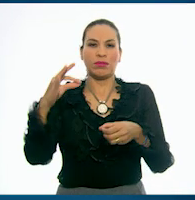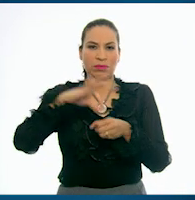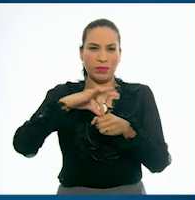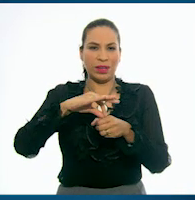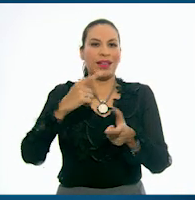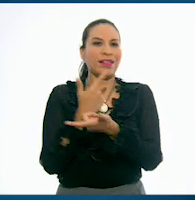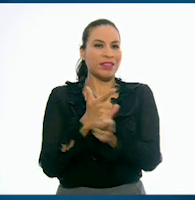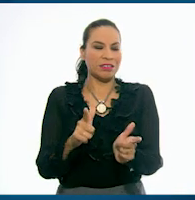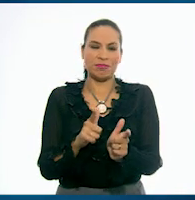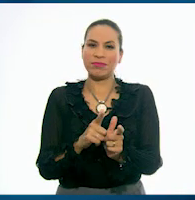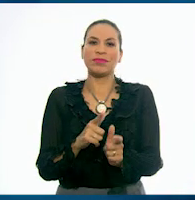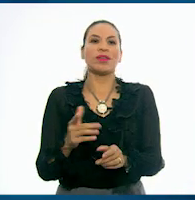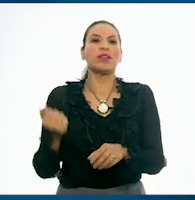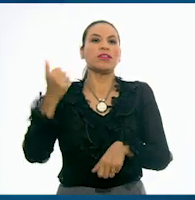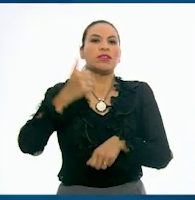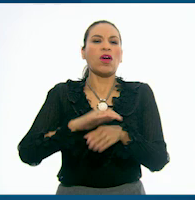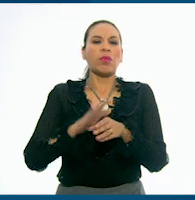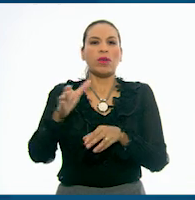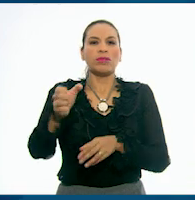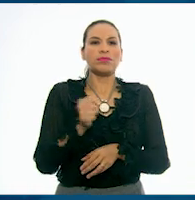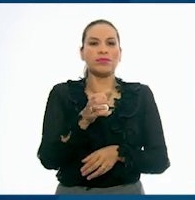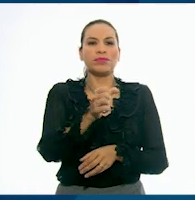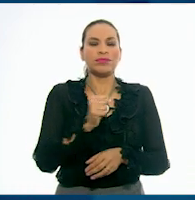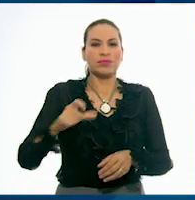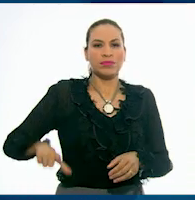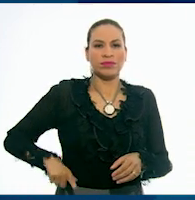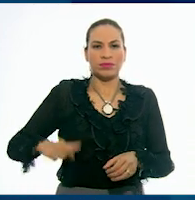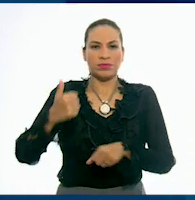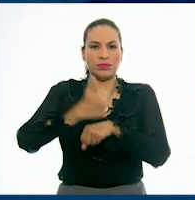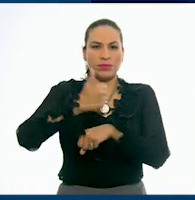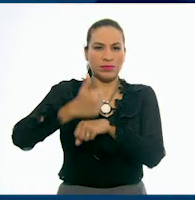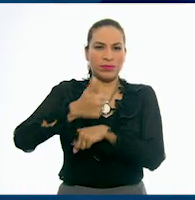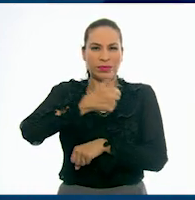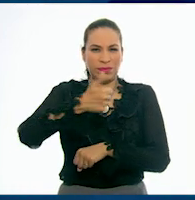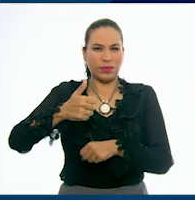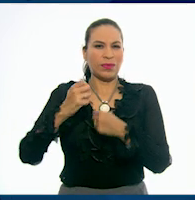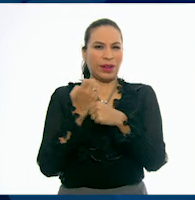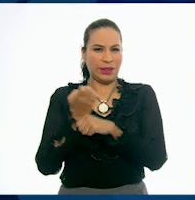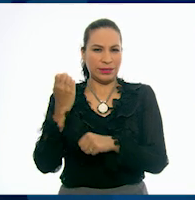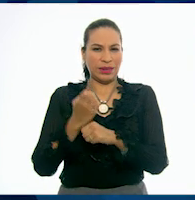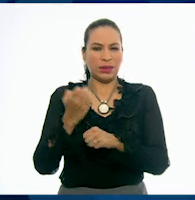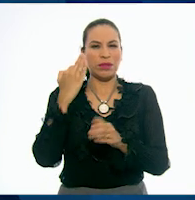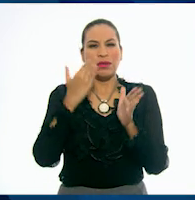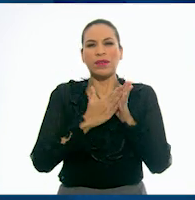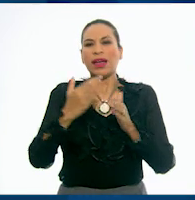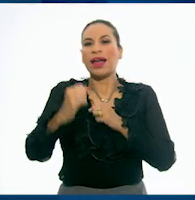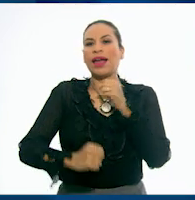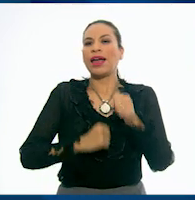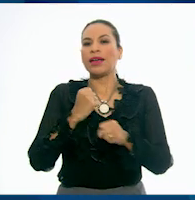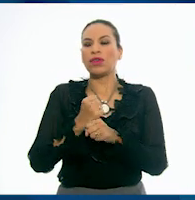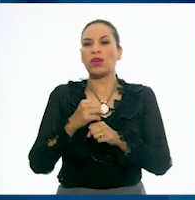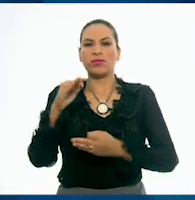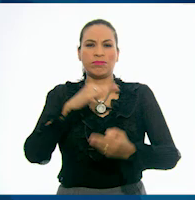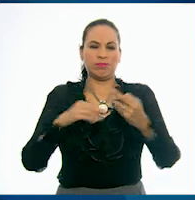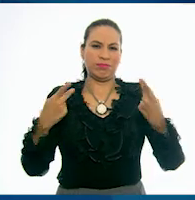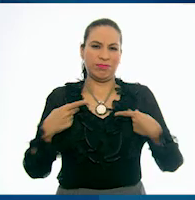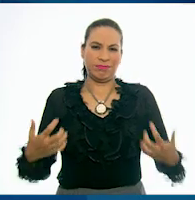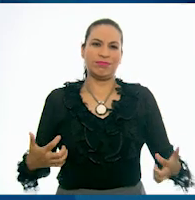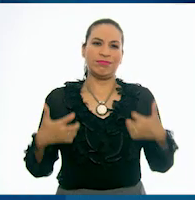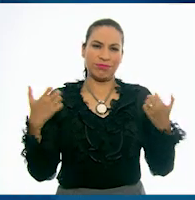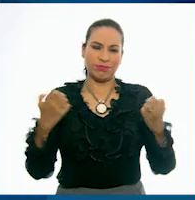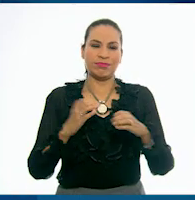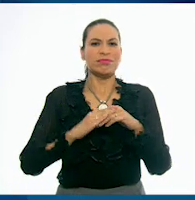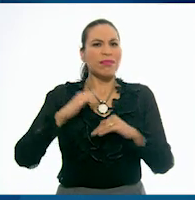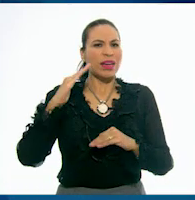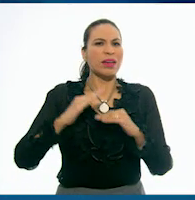elecciones libres e impuso a los gobernadores de los estados. Con el paso de los años, todo el descontento de la gente se